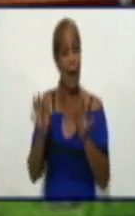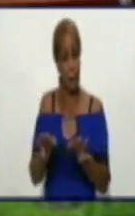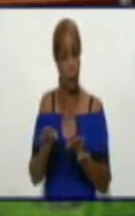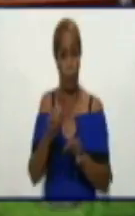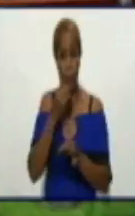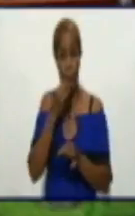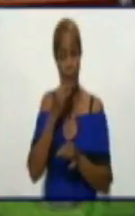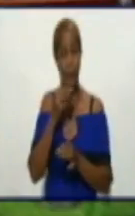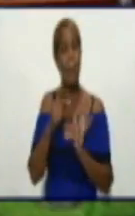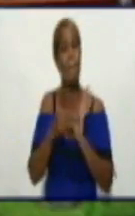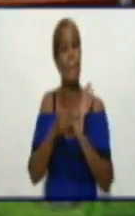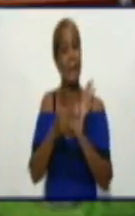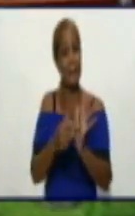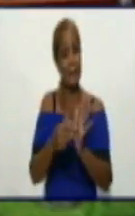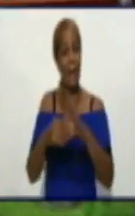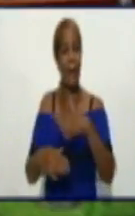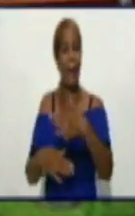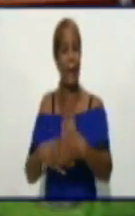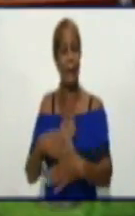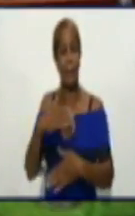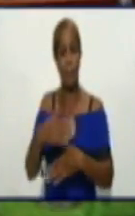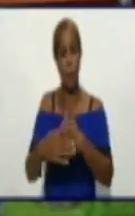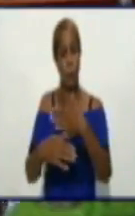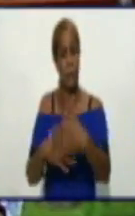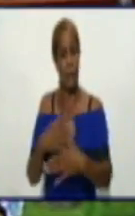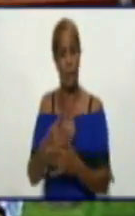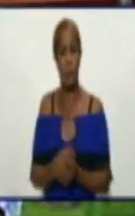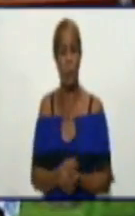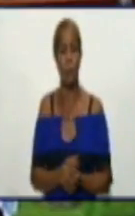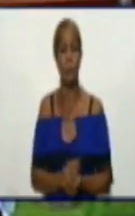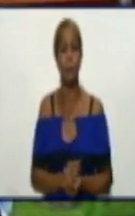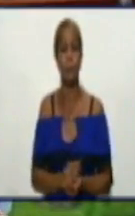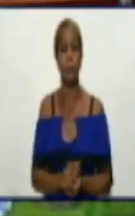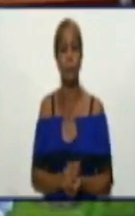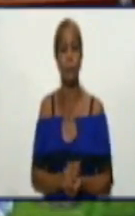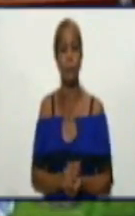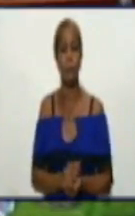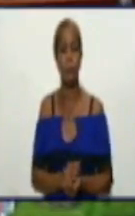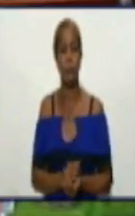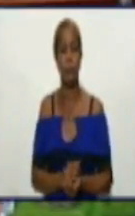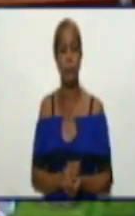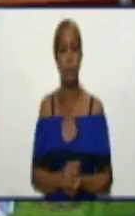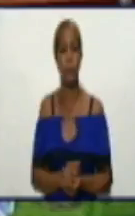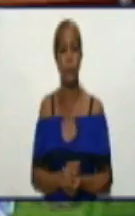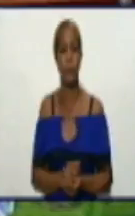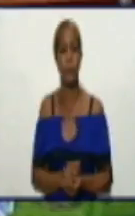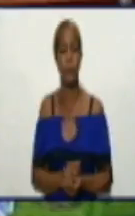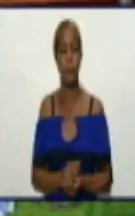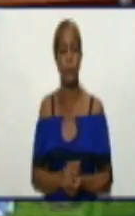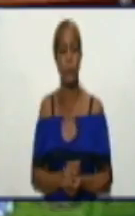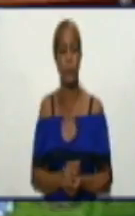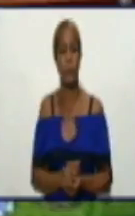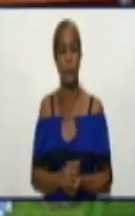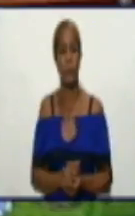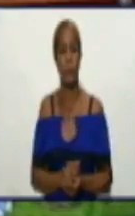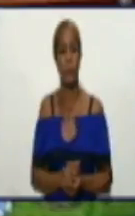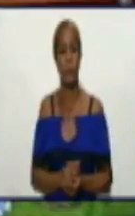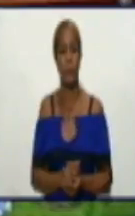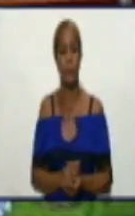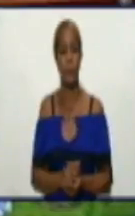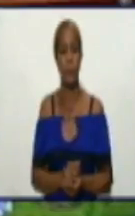que la revisión técnica automotor declara actos cuando la estructura, confort y presencia esté al nivel